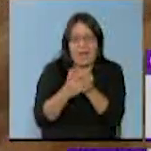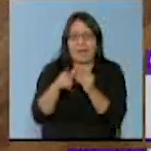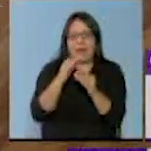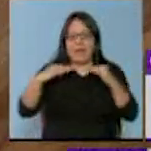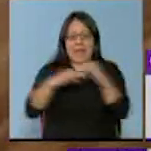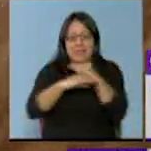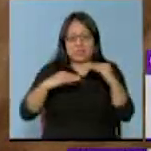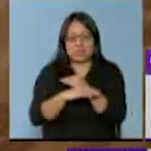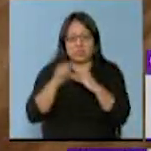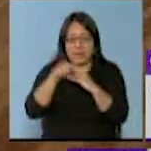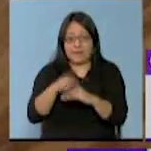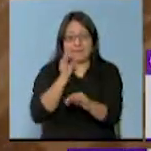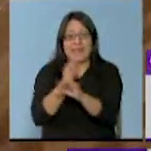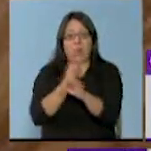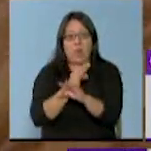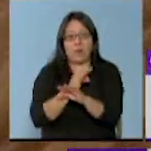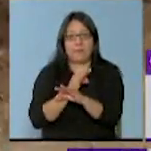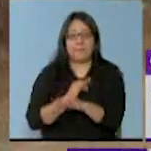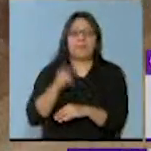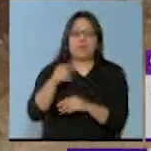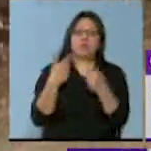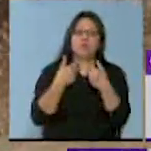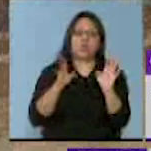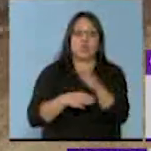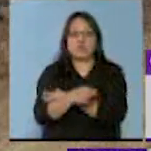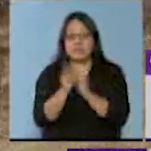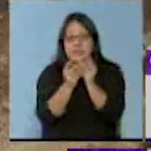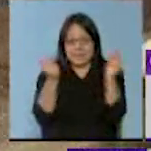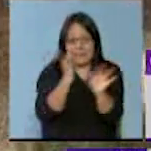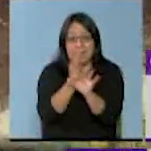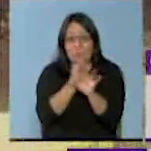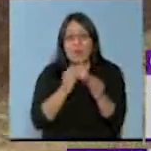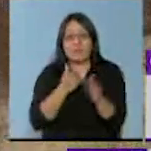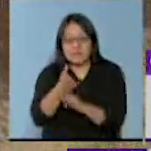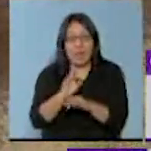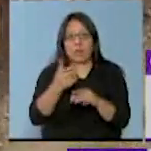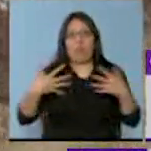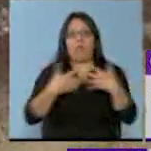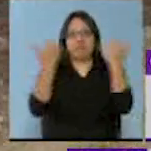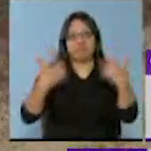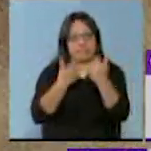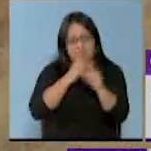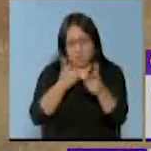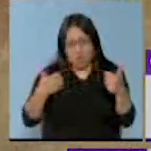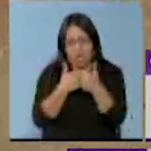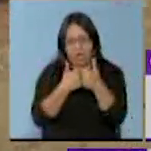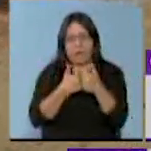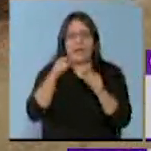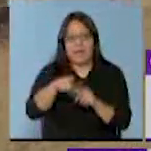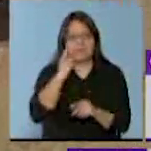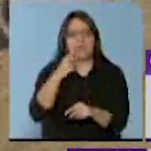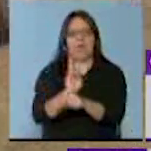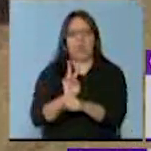a lo que es este establecimiento educacional, para cuando los chicos salgan no tengan ningún tipo de inconvenientes y además también puedan transitar por ese lugar, porque es